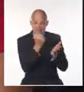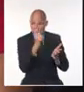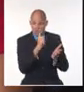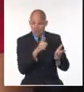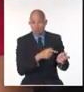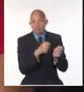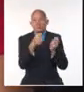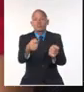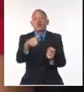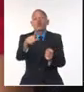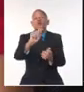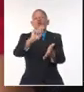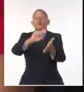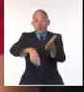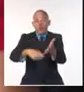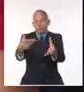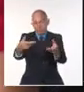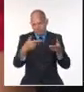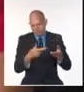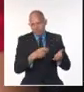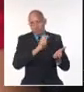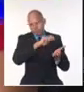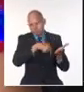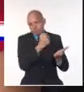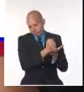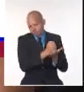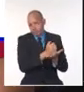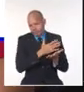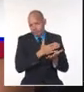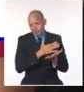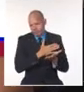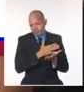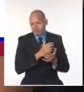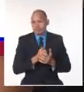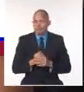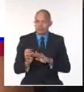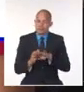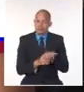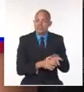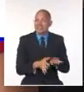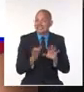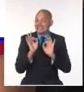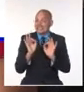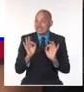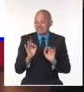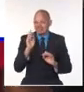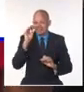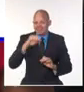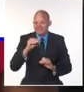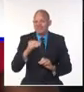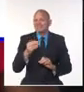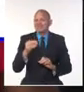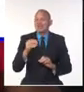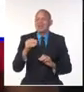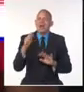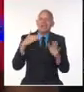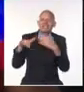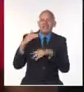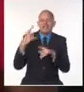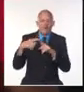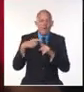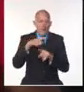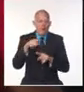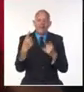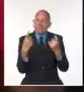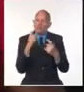sucursales contratan también la obtención primero y la legalización de los documentos de estudio. Esto no solo se tramita en universidades